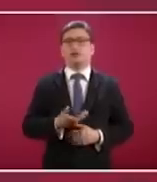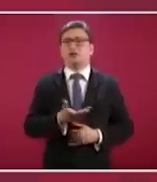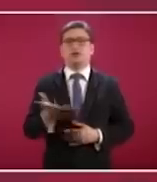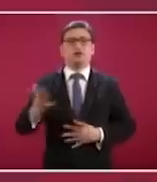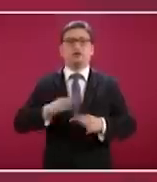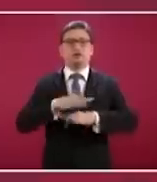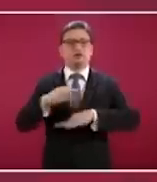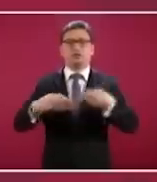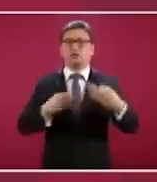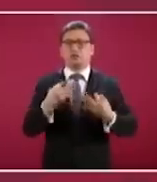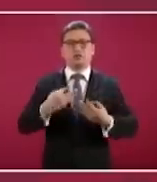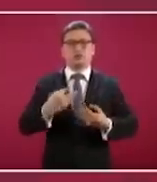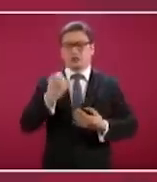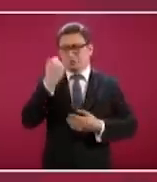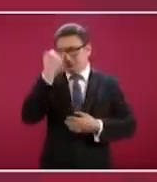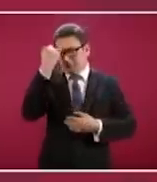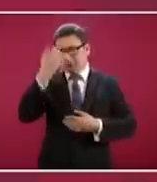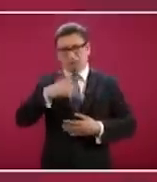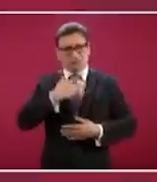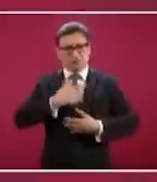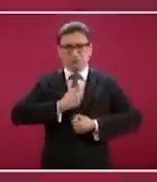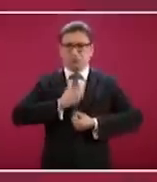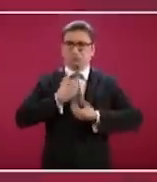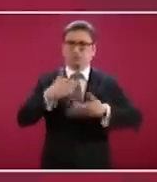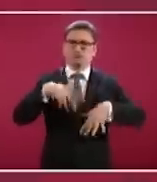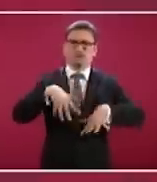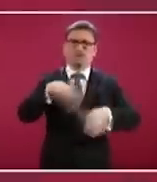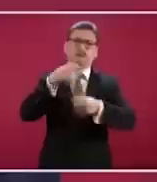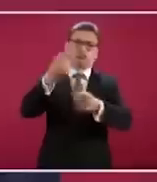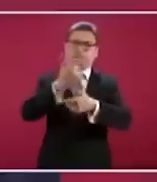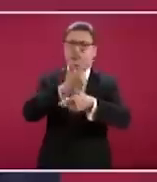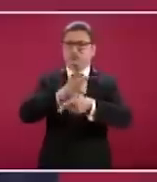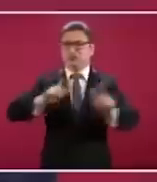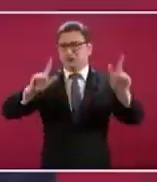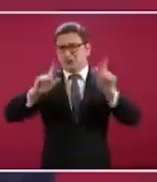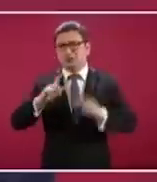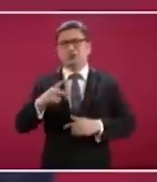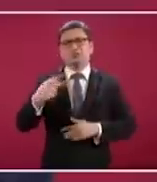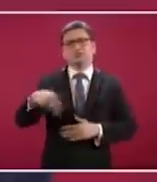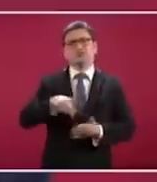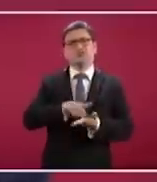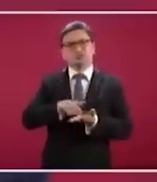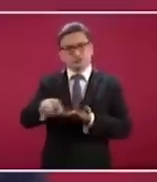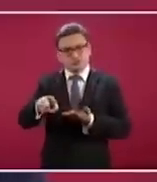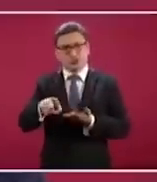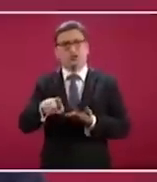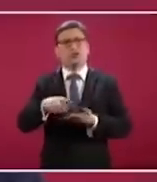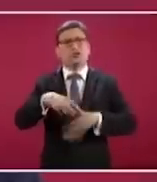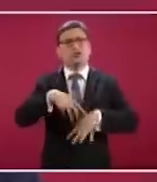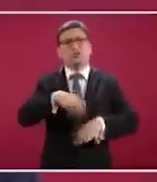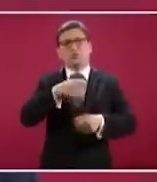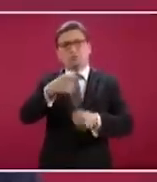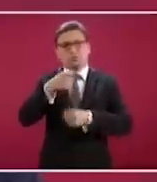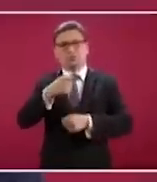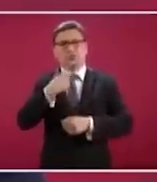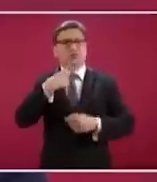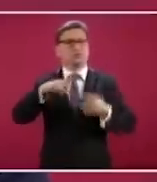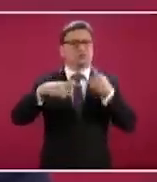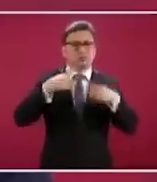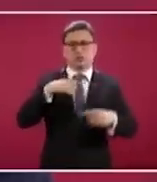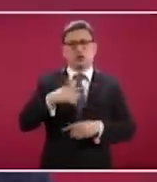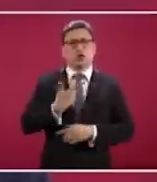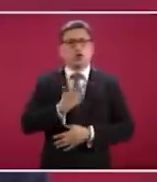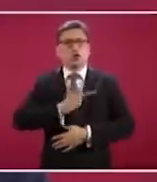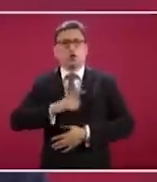manifestación de las ideas, el derecho a protestar, a